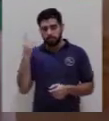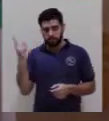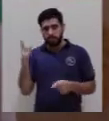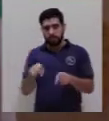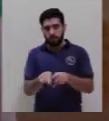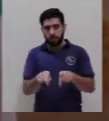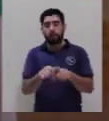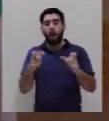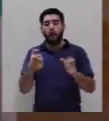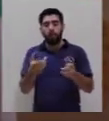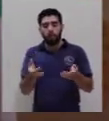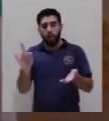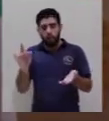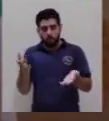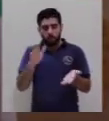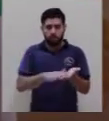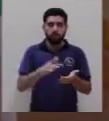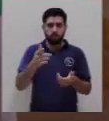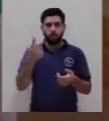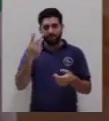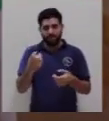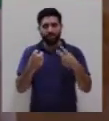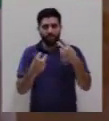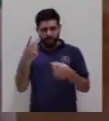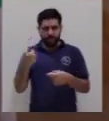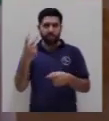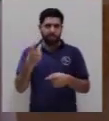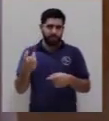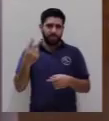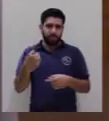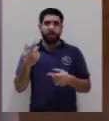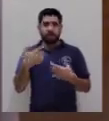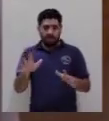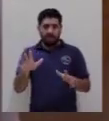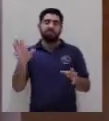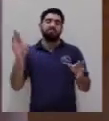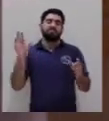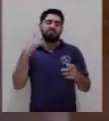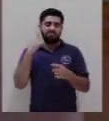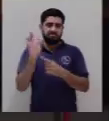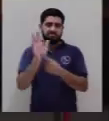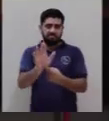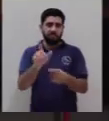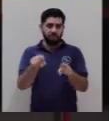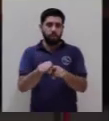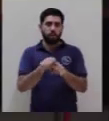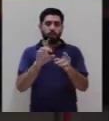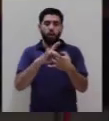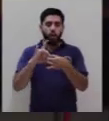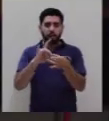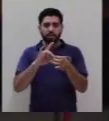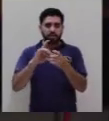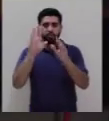aquí otro poco de goma y así sucesivamente y nos queda un organizador gráfico. ¿Con solo tres